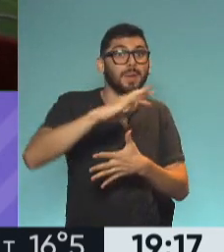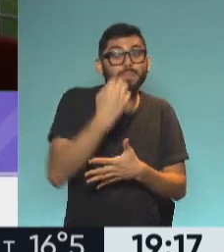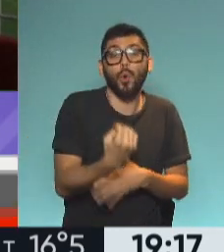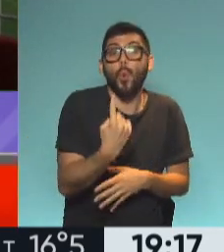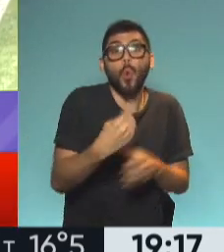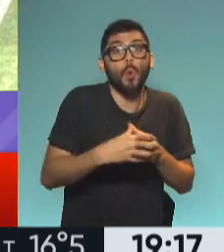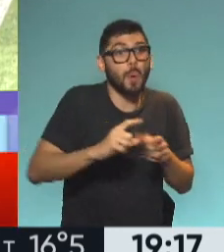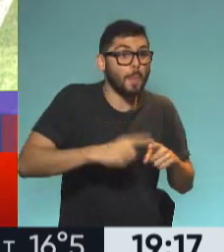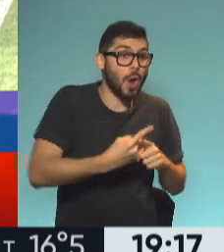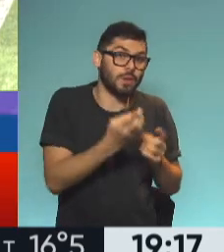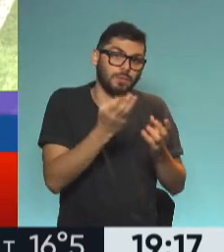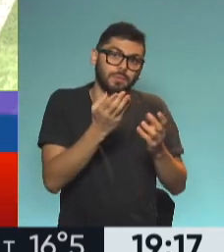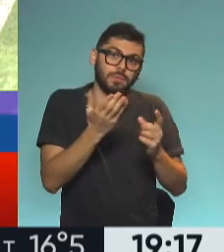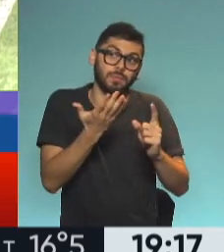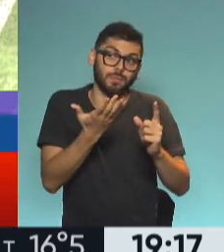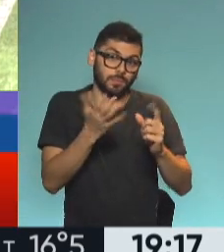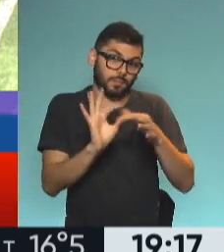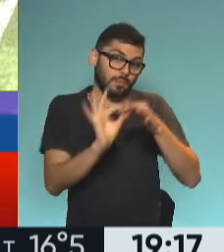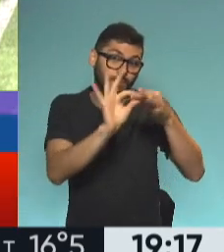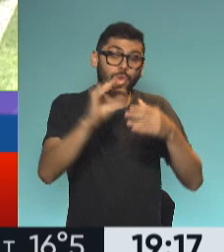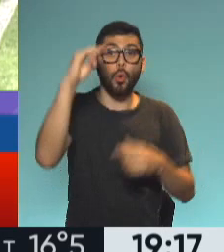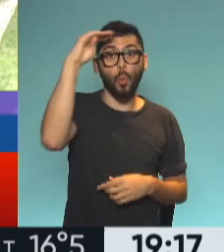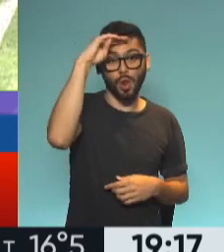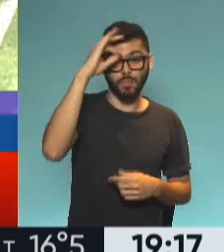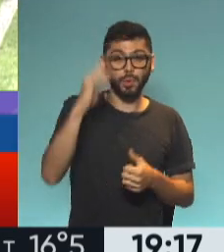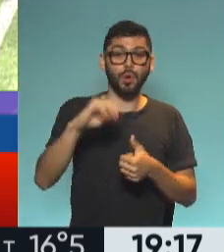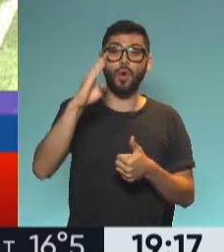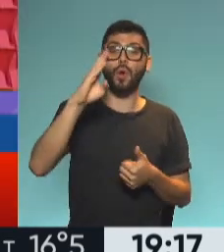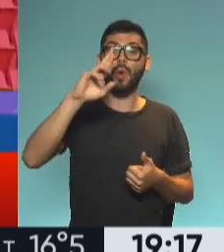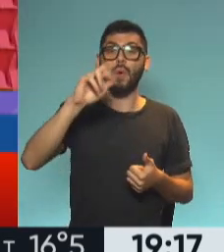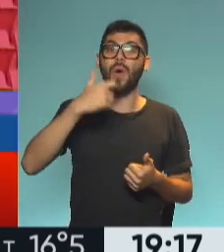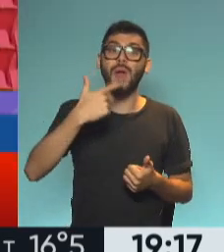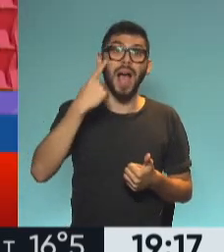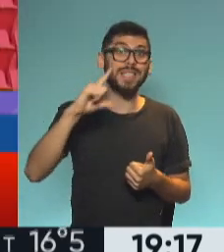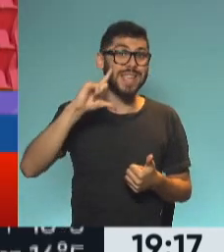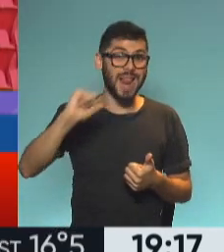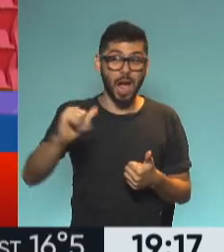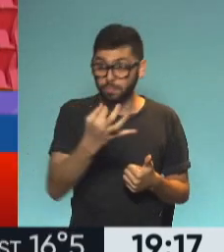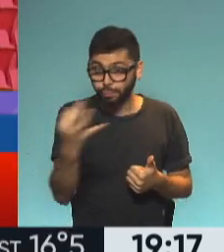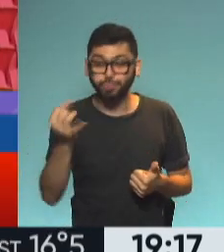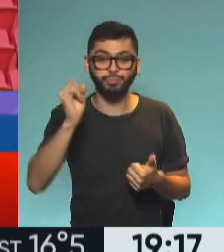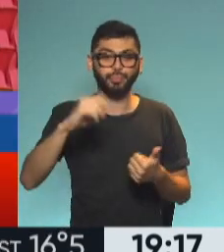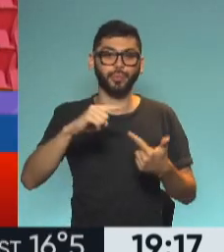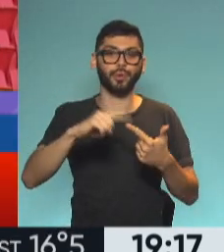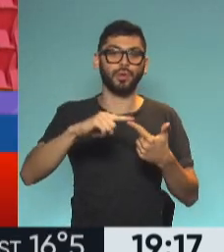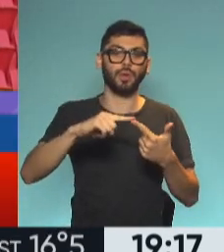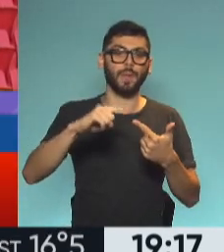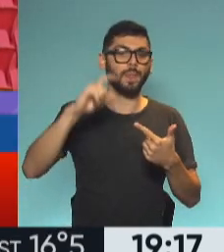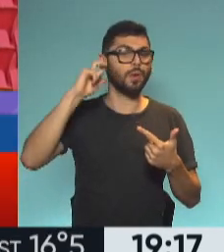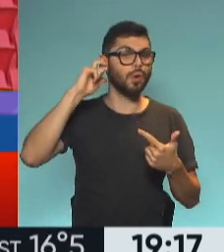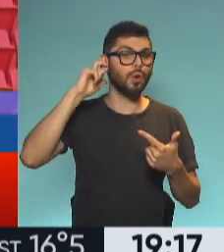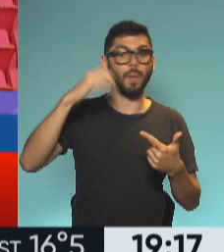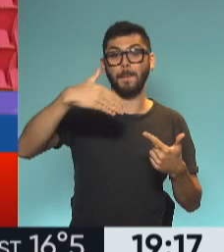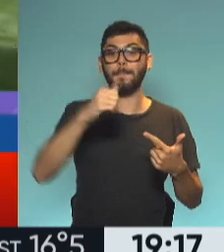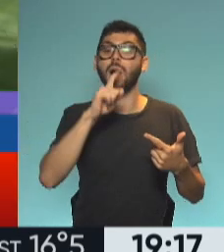que responde al presidente actual Bolsonaro. Estamos hablando de Brasilia. ¿Es así? Sí. Cuiabá, que vendría a ser Mato Grosso.